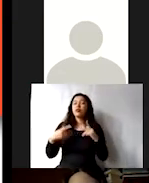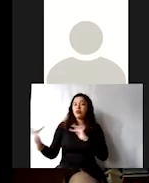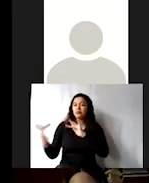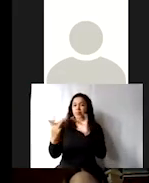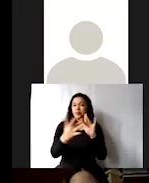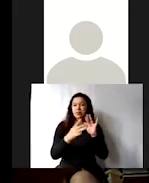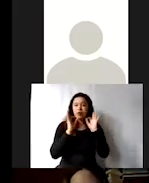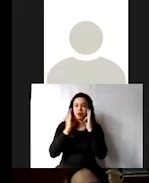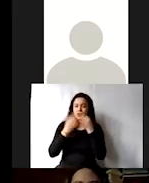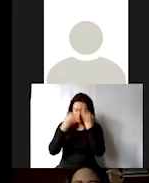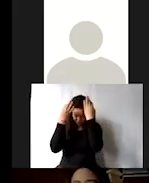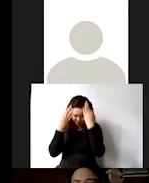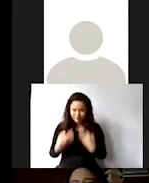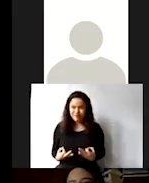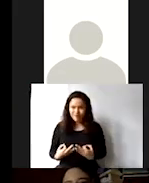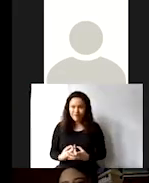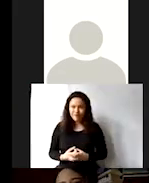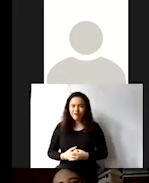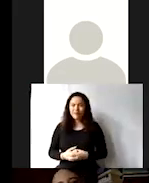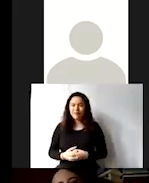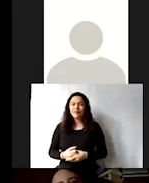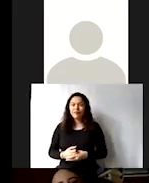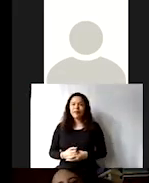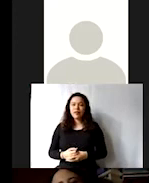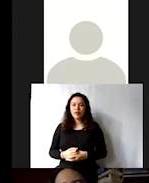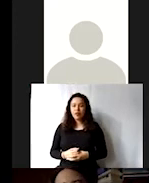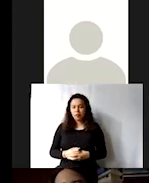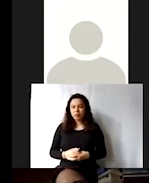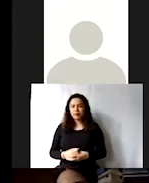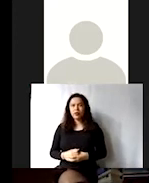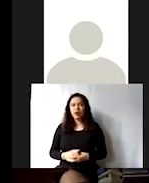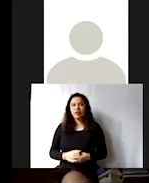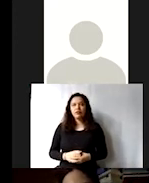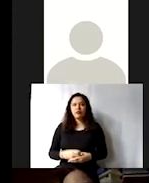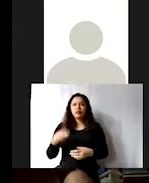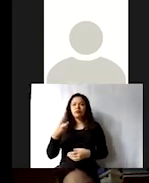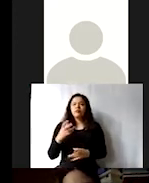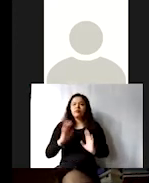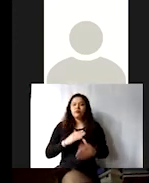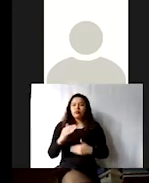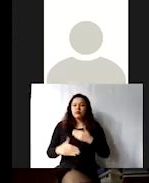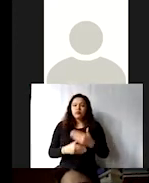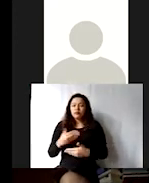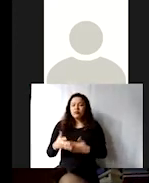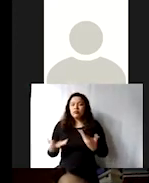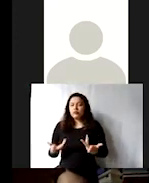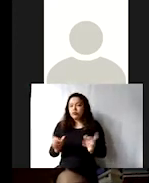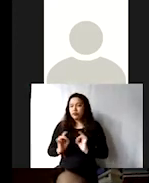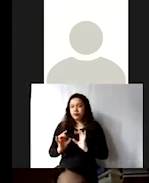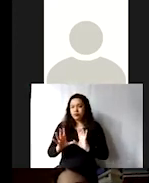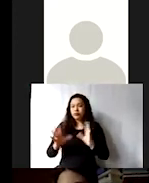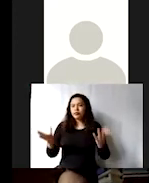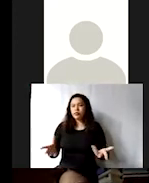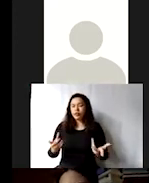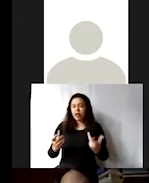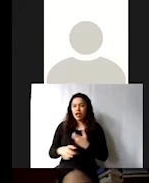manera adecuada. Entonces, bueno, esto quizás sea un paso ya más adelante, porque en algunos casos ya llevan adelantadas